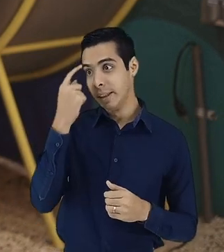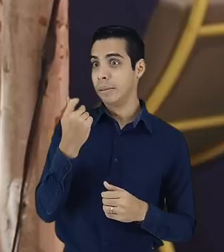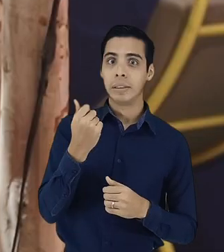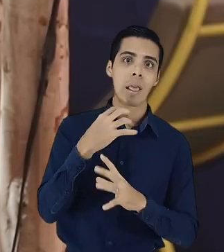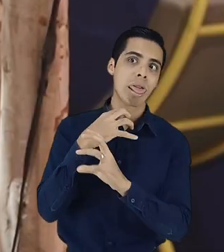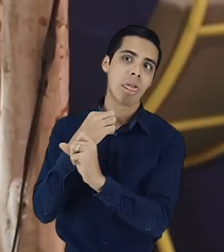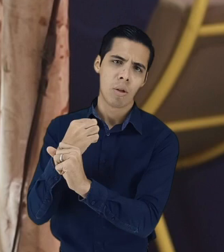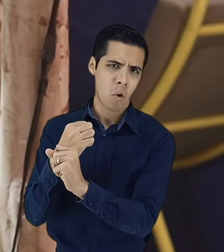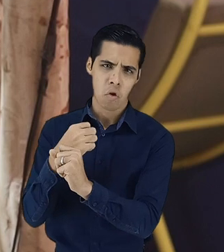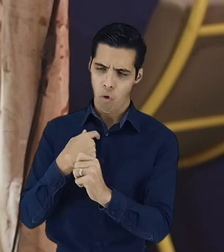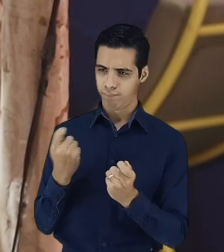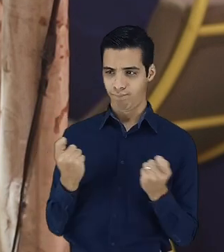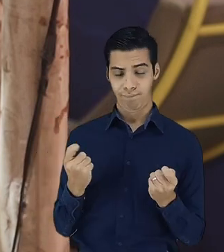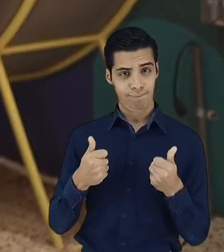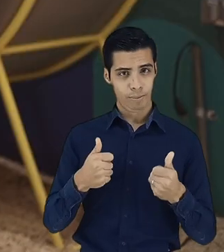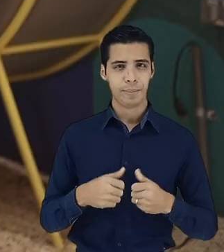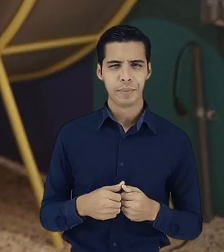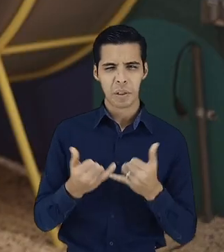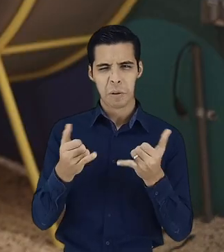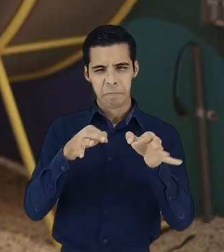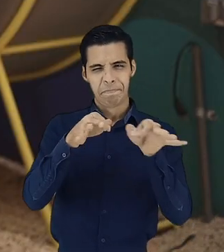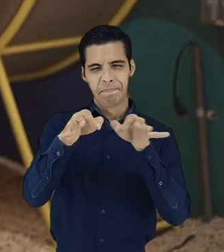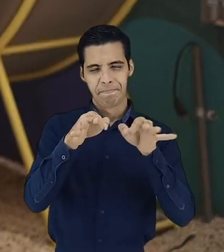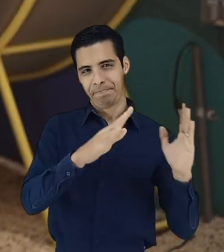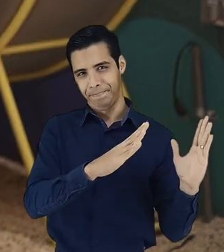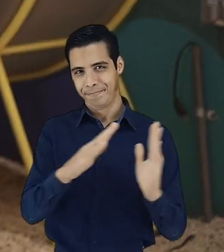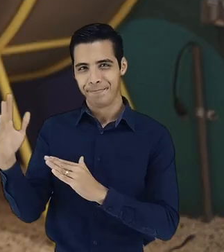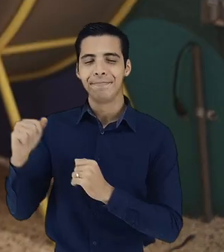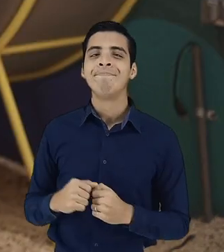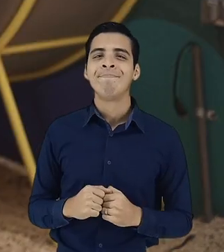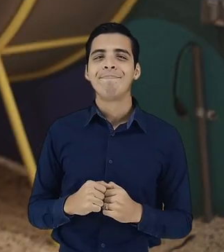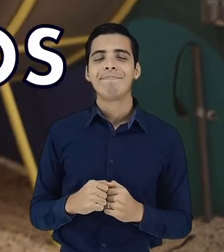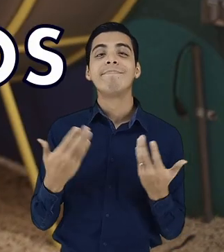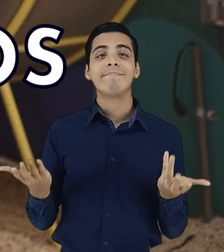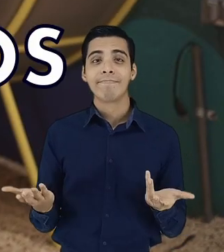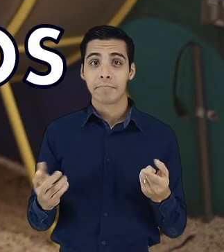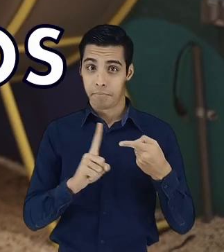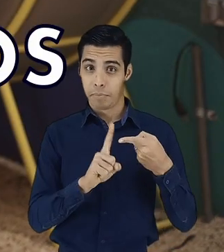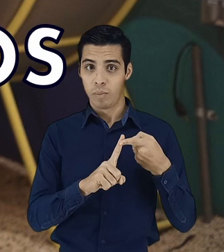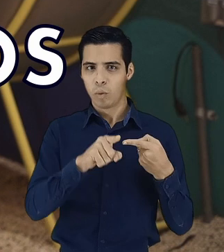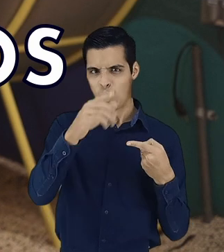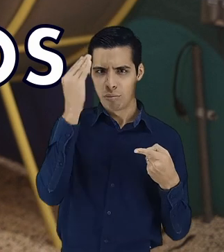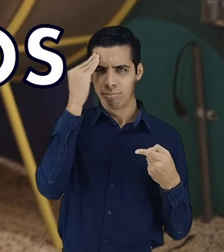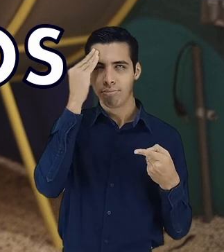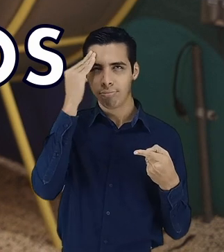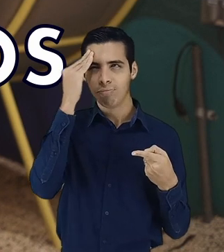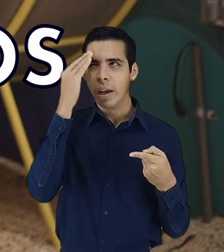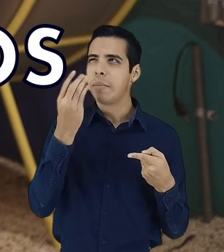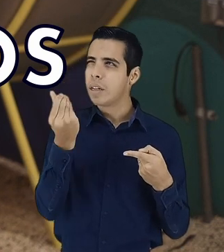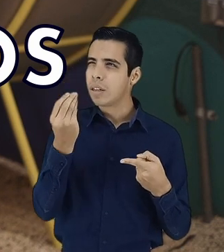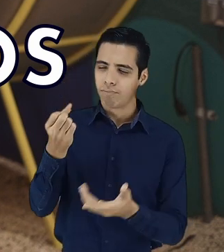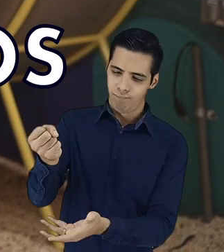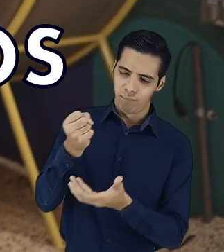a ti. ¿Qué les parece si entramos en materia? El primer paso para la correcta distribución del dinero es conocer qué tenemos, con qué contamos